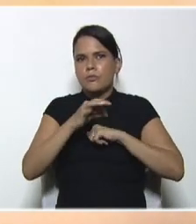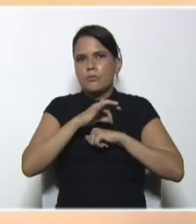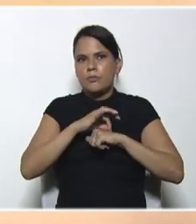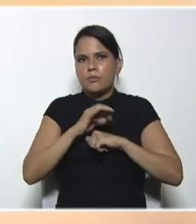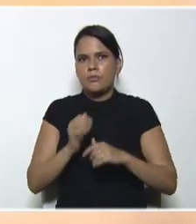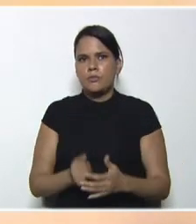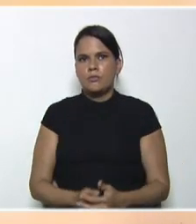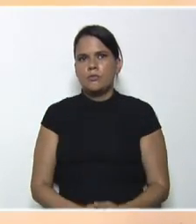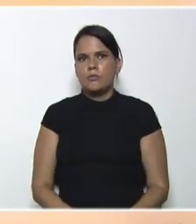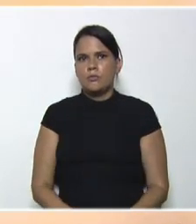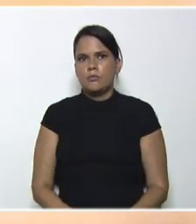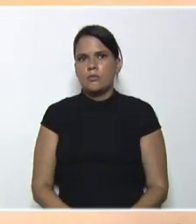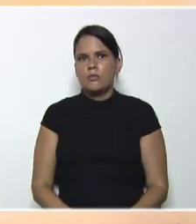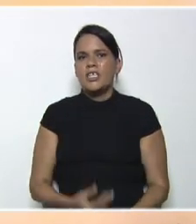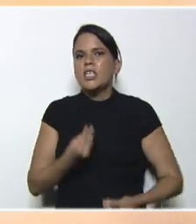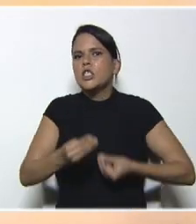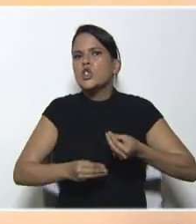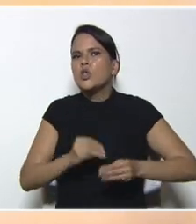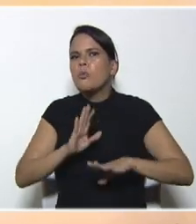por